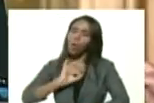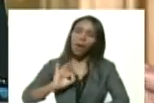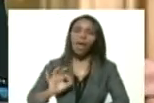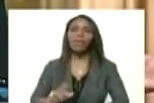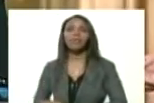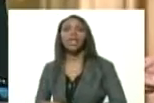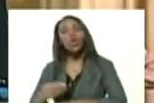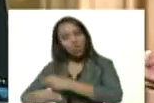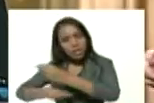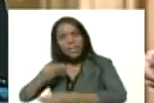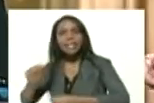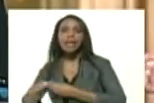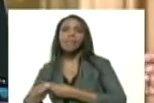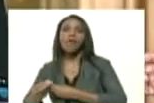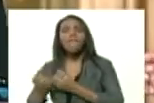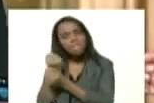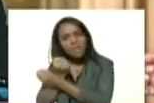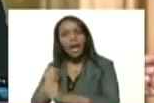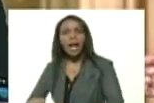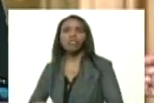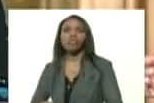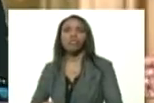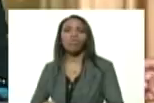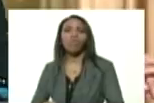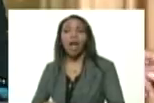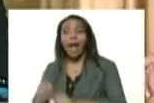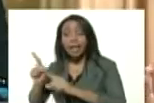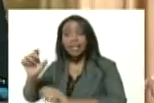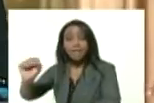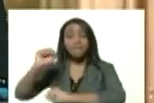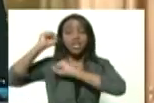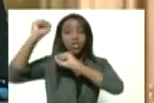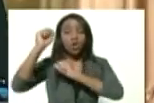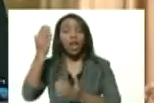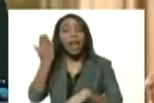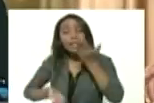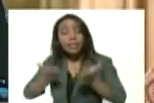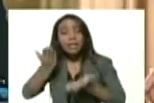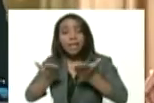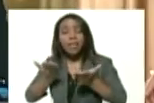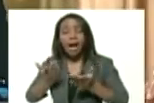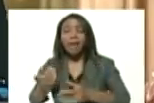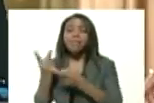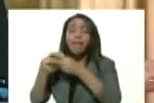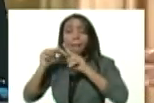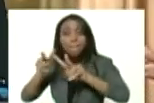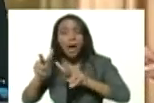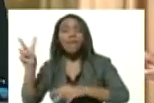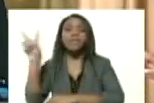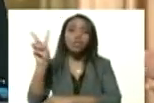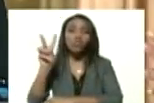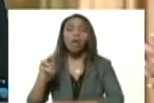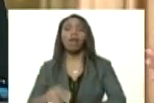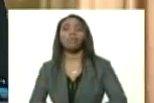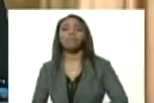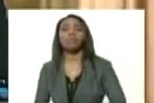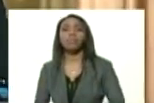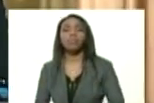fracasar ha sido una victoria de la estabilidad y de la paz de venezuela